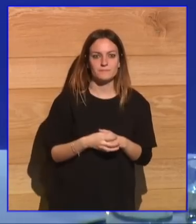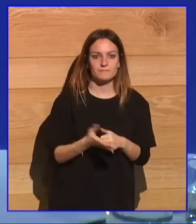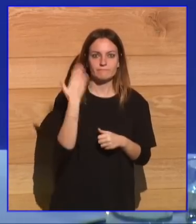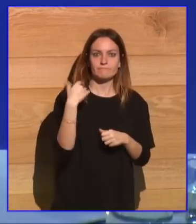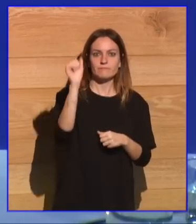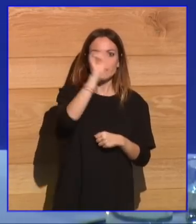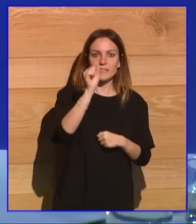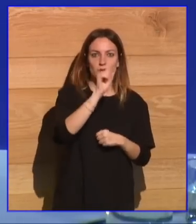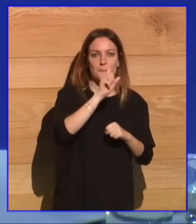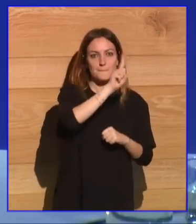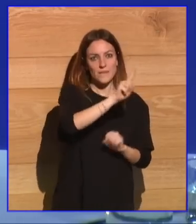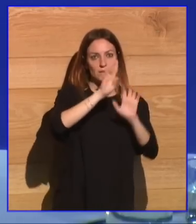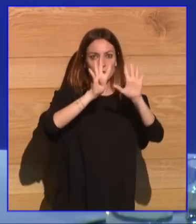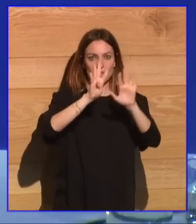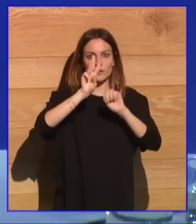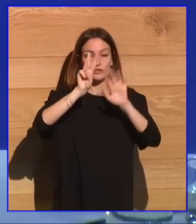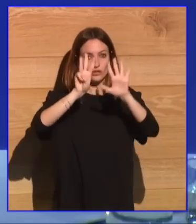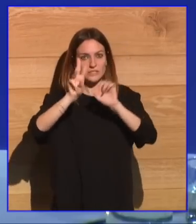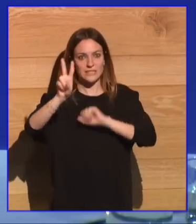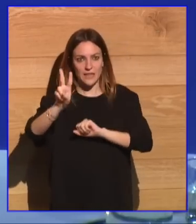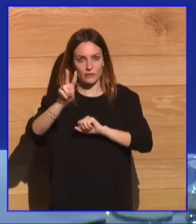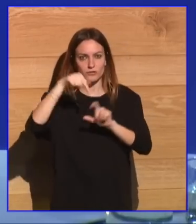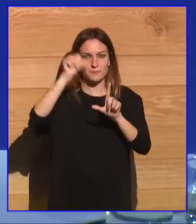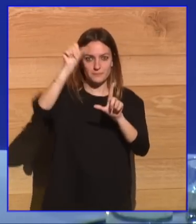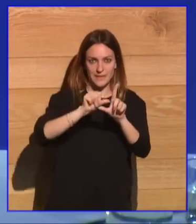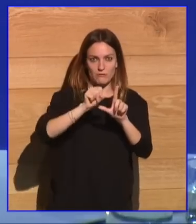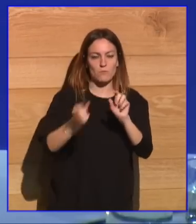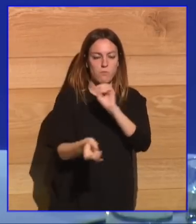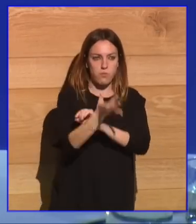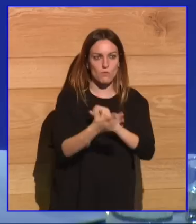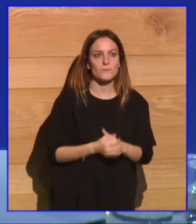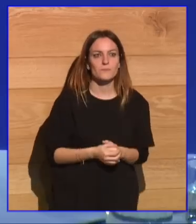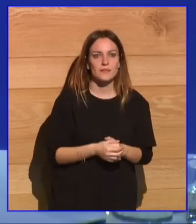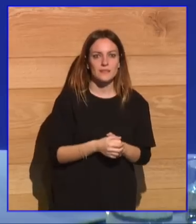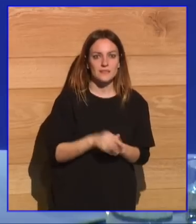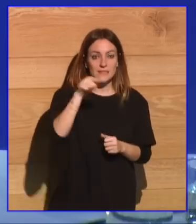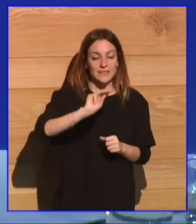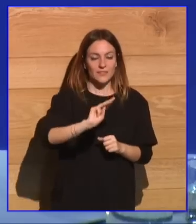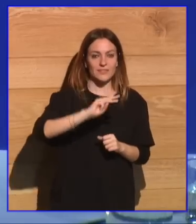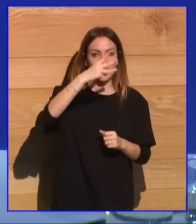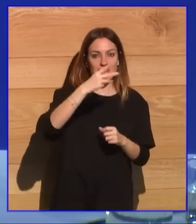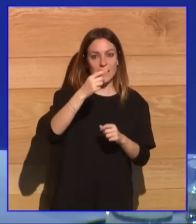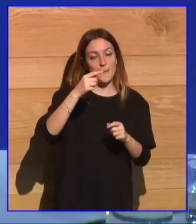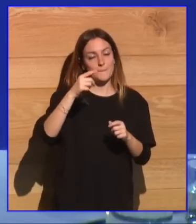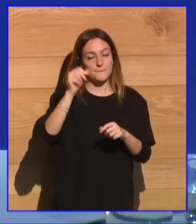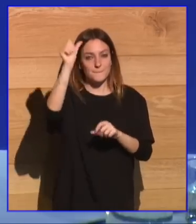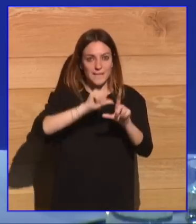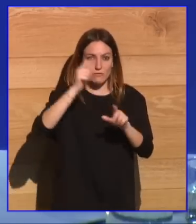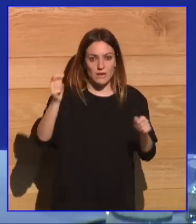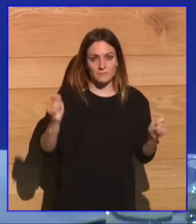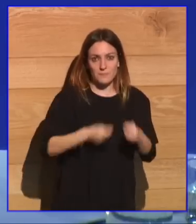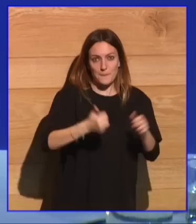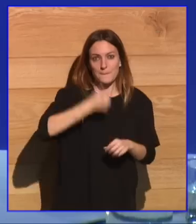en 1982. ¿Sí? Es la tercera película más taquillera de ese año, después